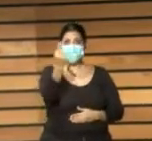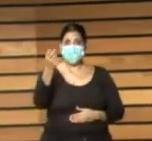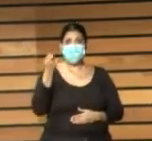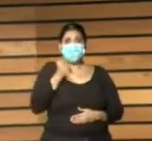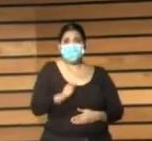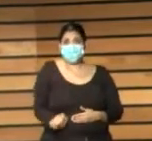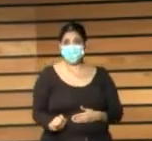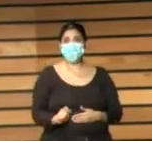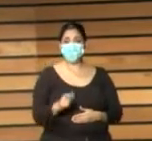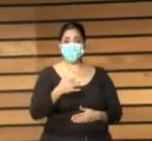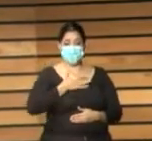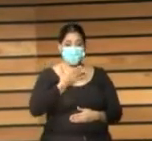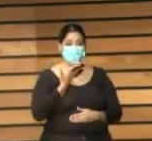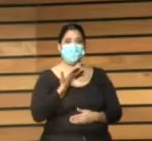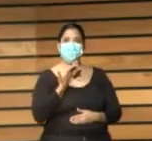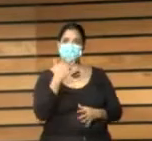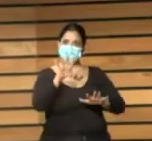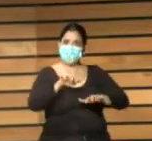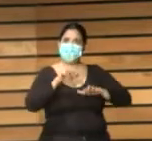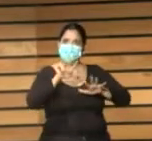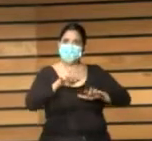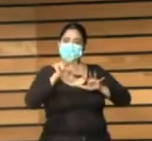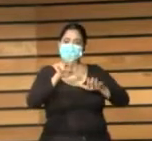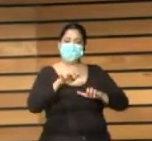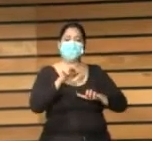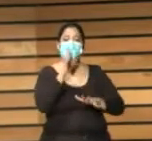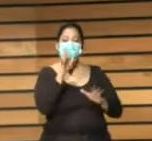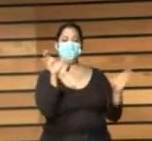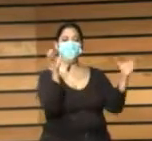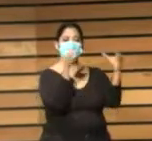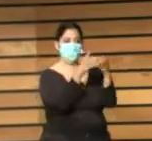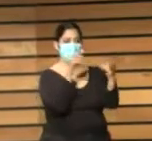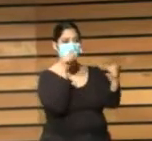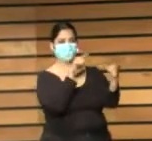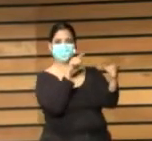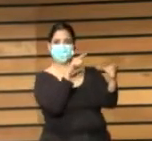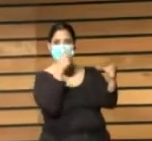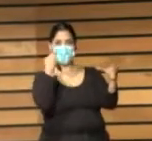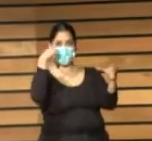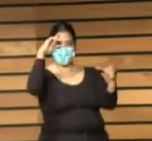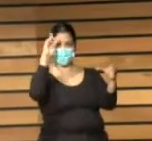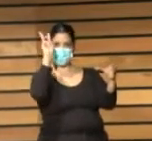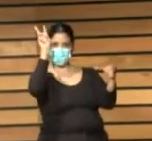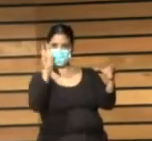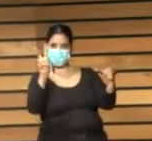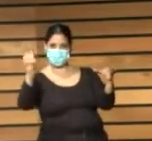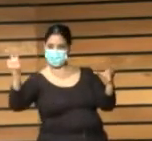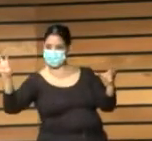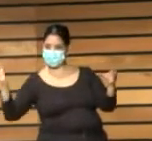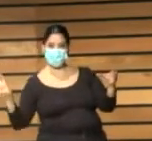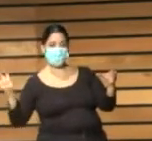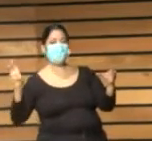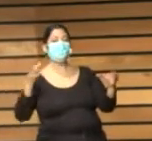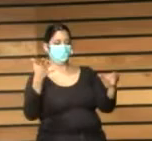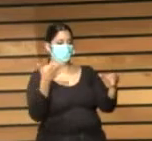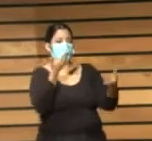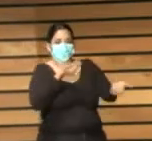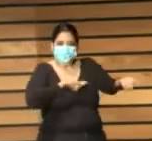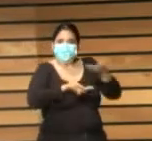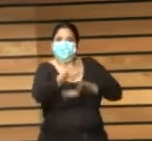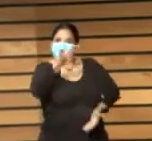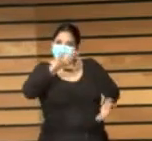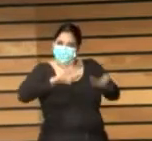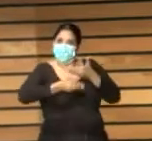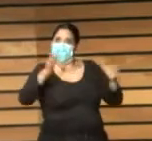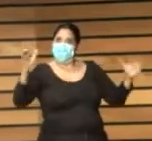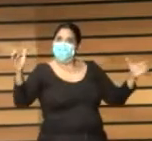es el de identificar, dentro de su comunidad, personas expertas en diferentes materias y crear un espacio para compartir